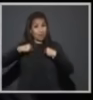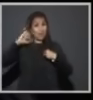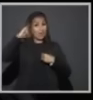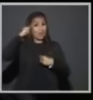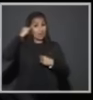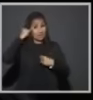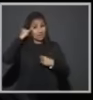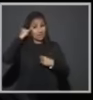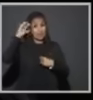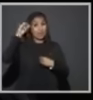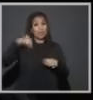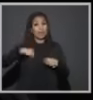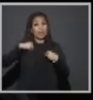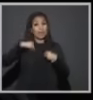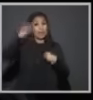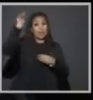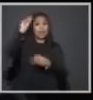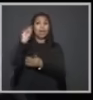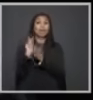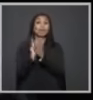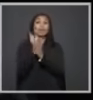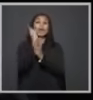indígenas siembran amapola